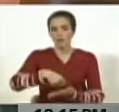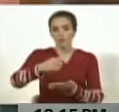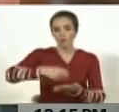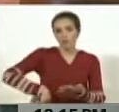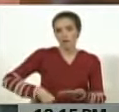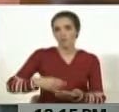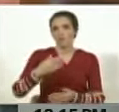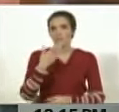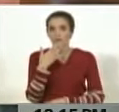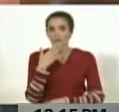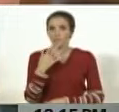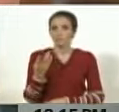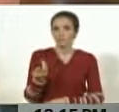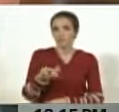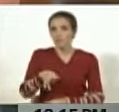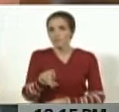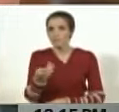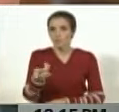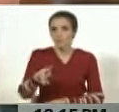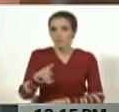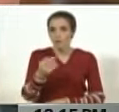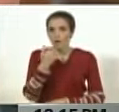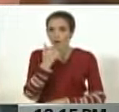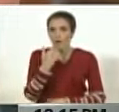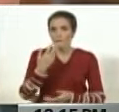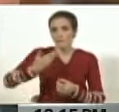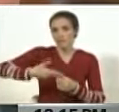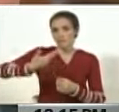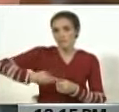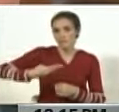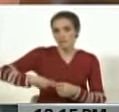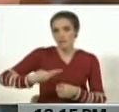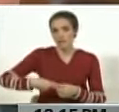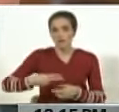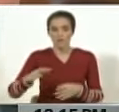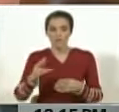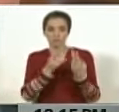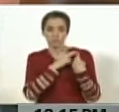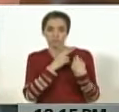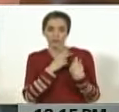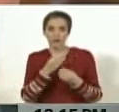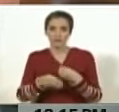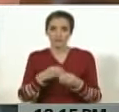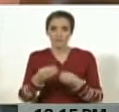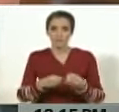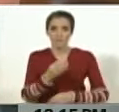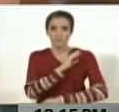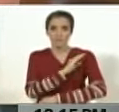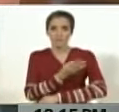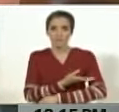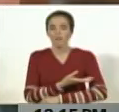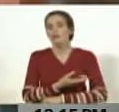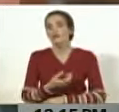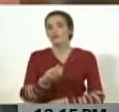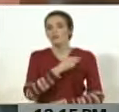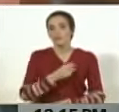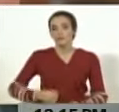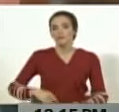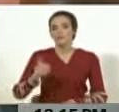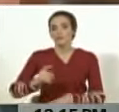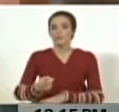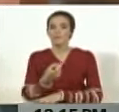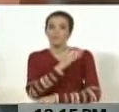mixtos para la explotación petrolera son funciones que se realizan entre el Poder Ejecutivo y el Poder